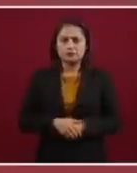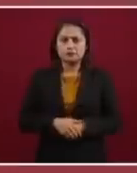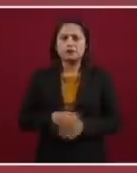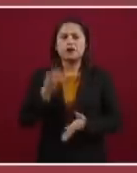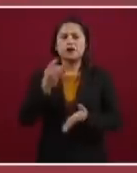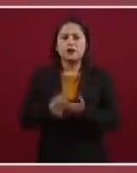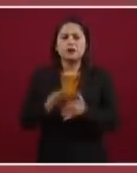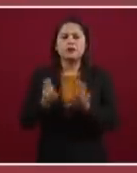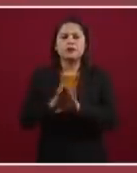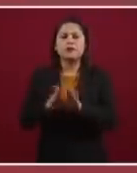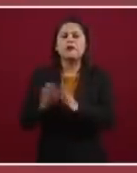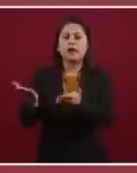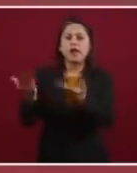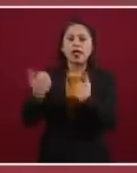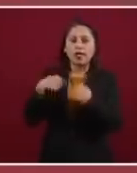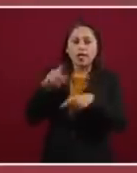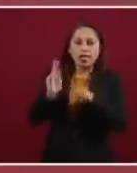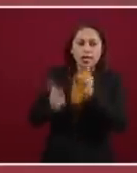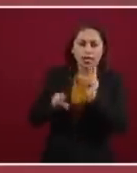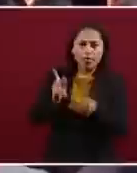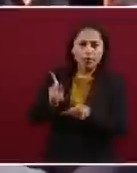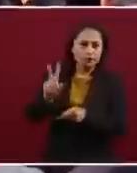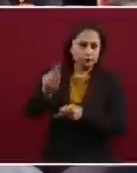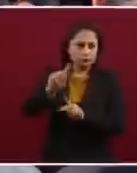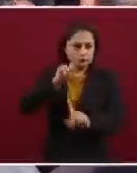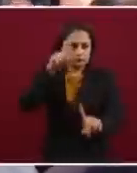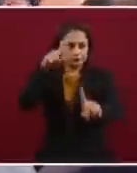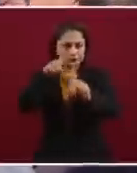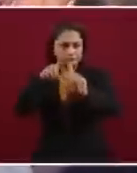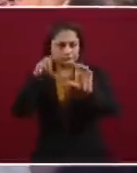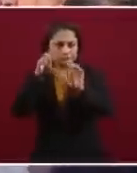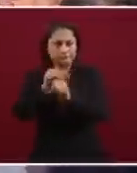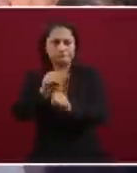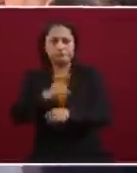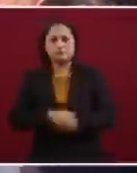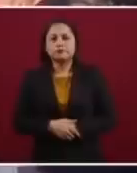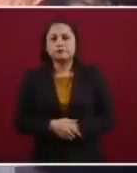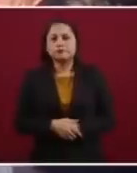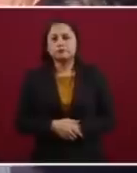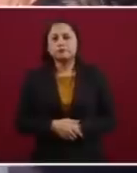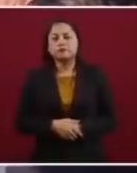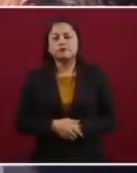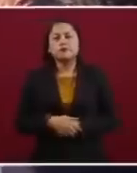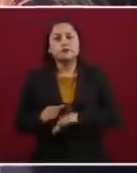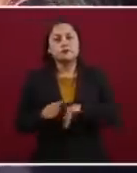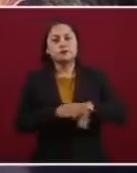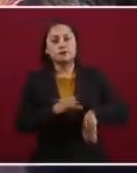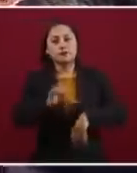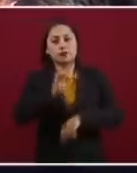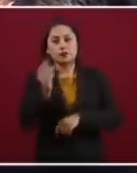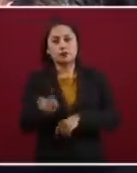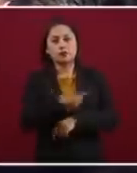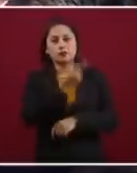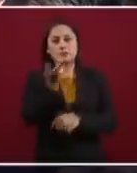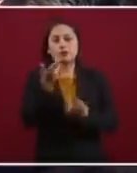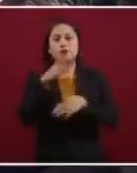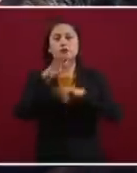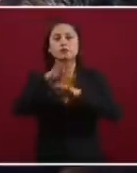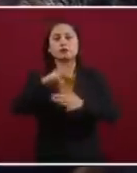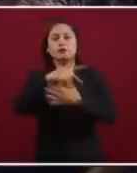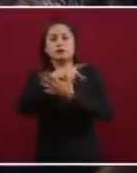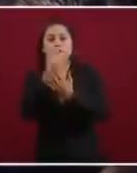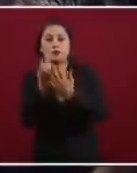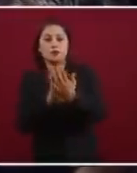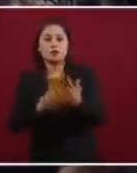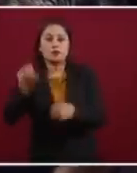salir del paso segunda pregunta presidente respecto al programa el plan presentado por él contra